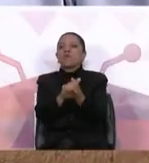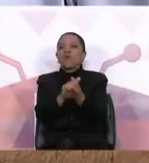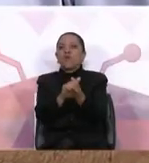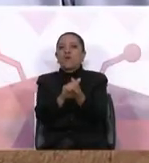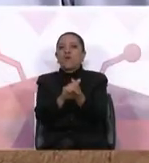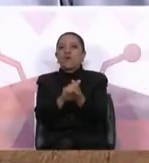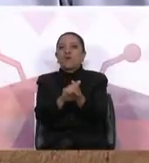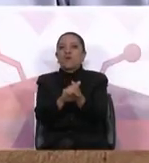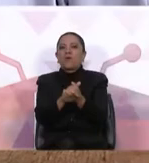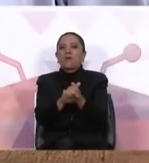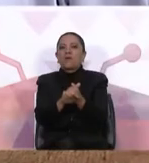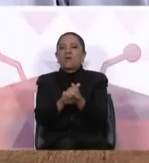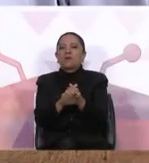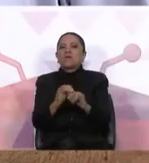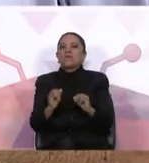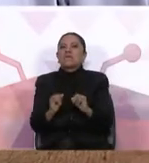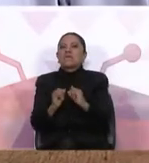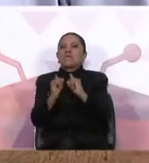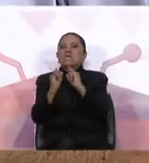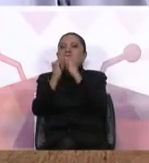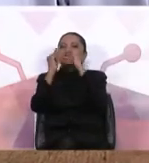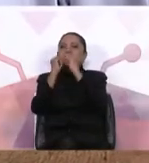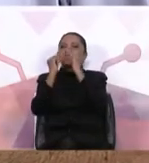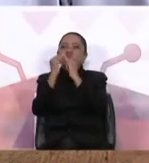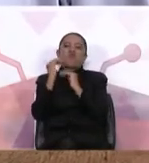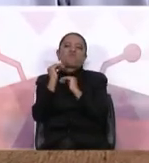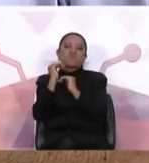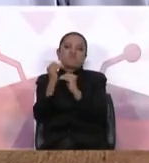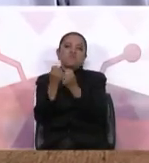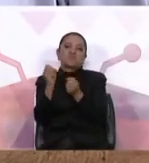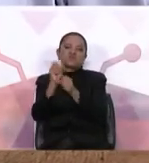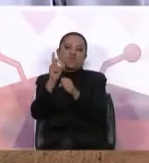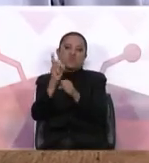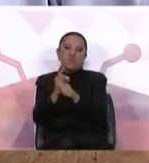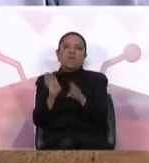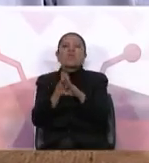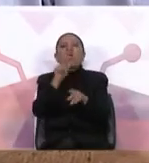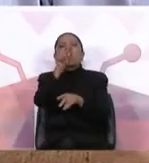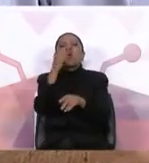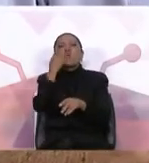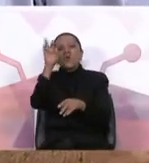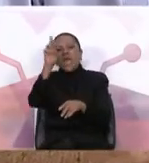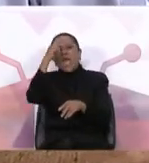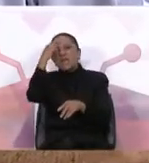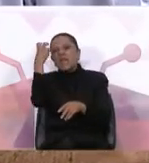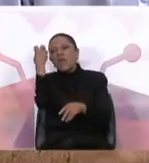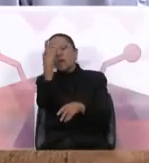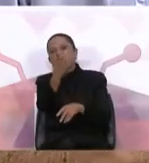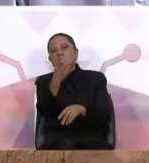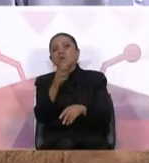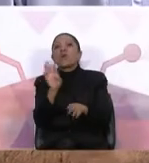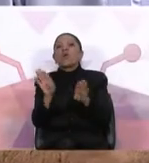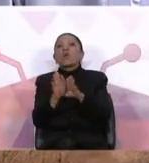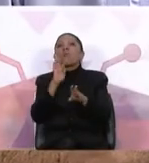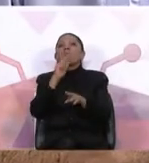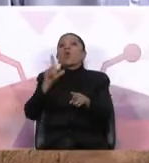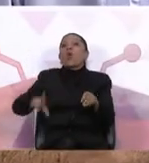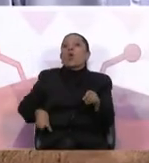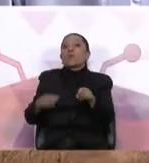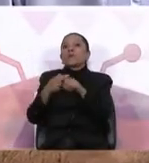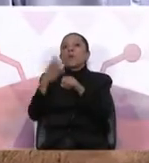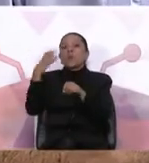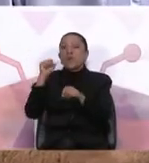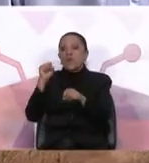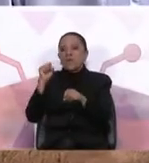institución que da estabilidad a la sociedad como le gustaría ser recordado como el mejor gobernador de morelos despenalización del